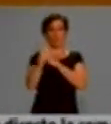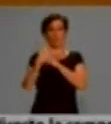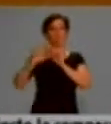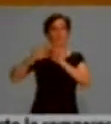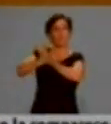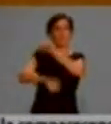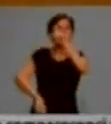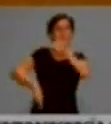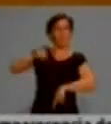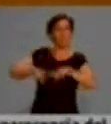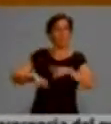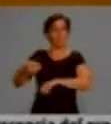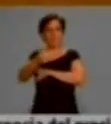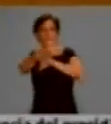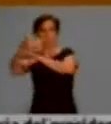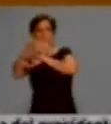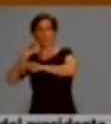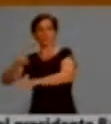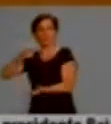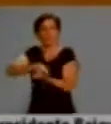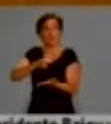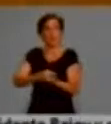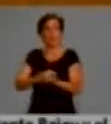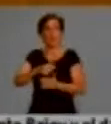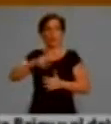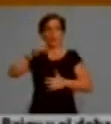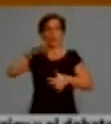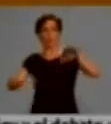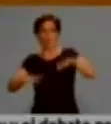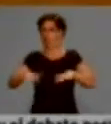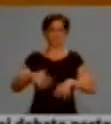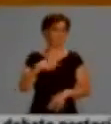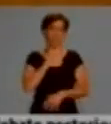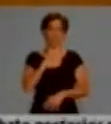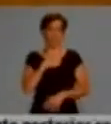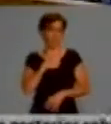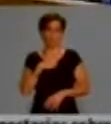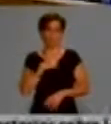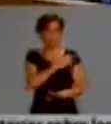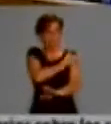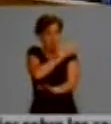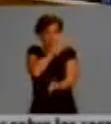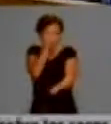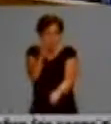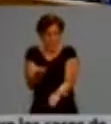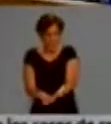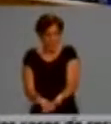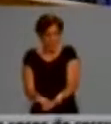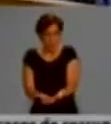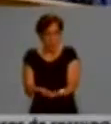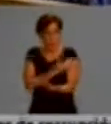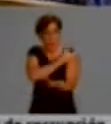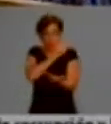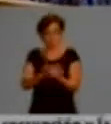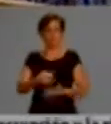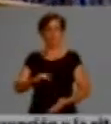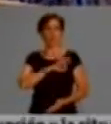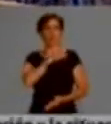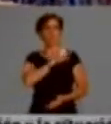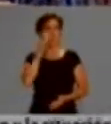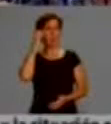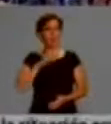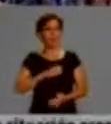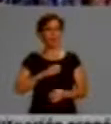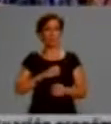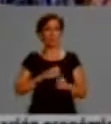de sinceridad de su tesorero. Desde entonces, señor Rajoy,